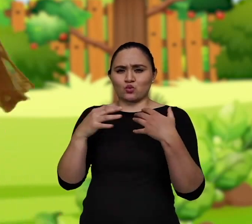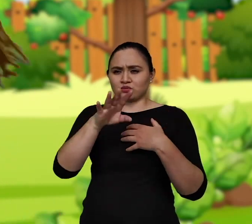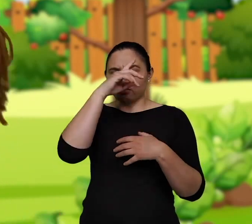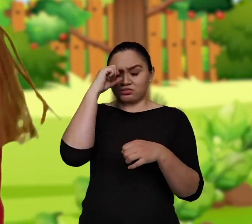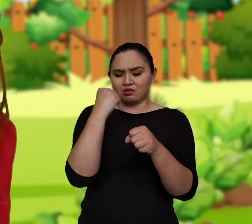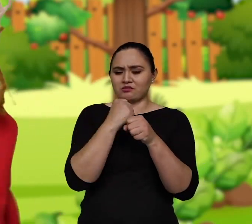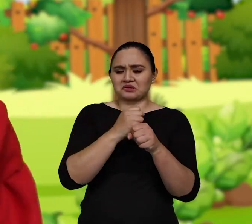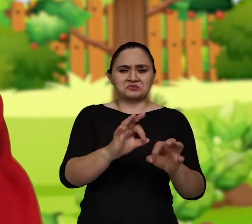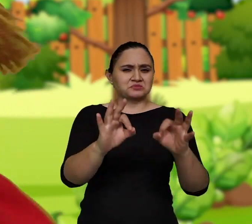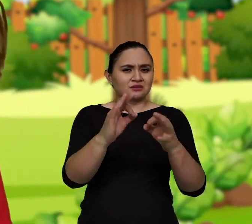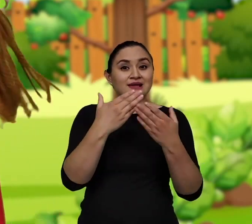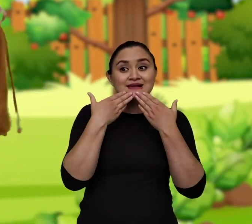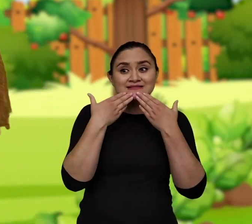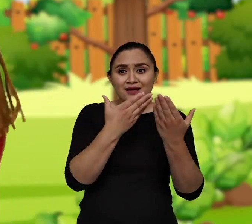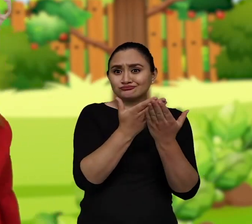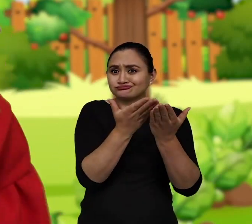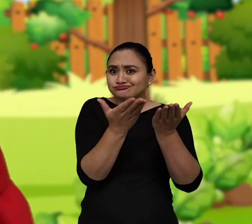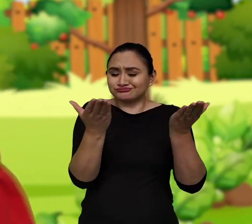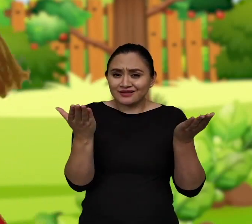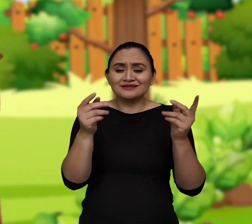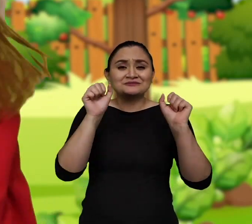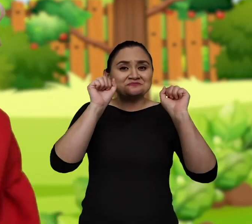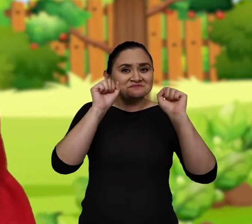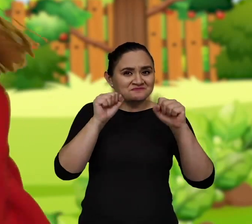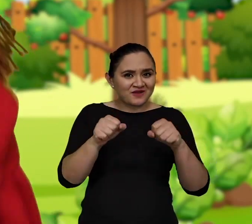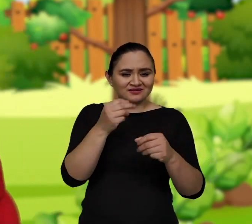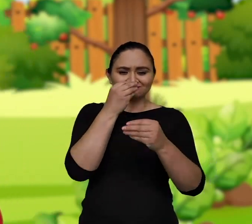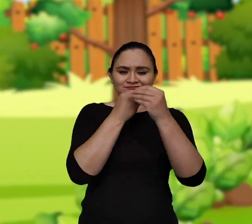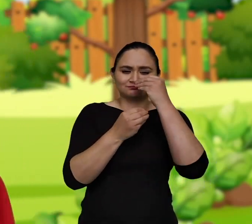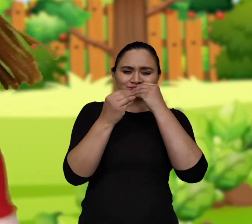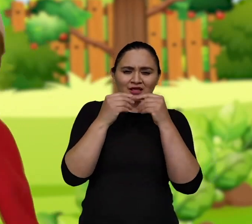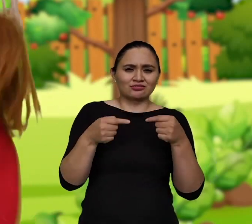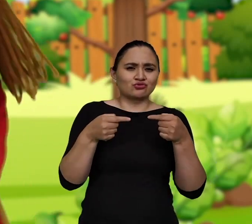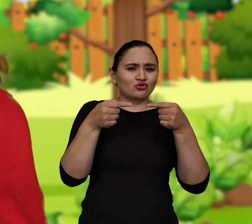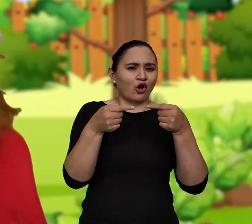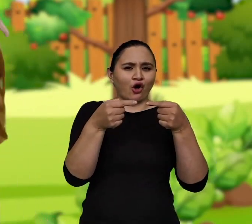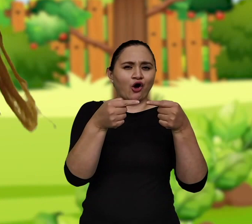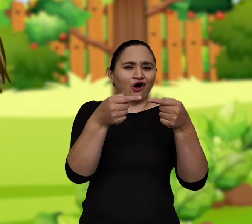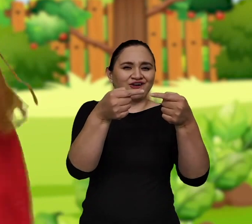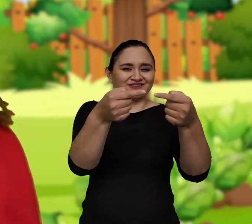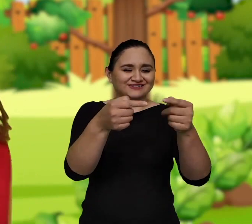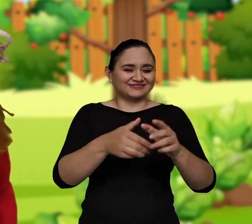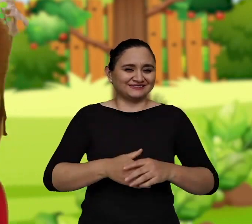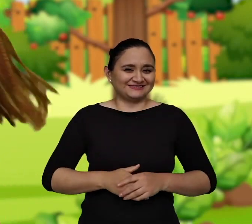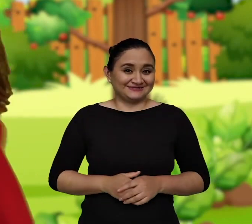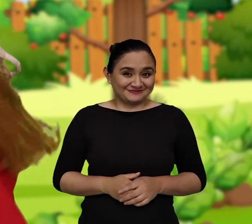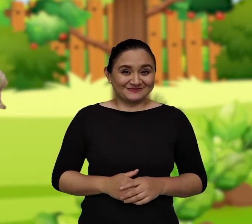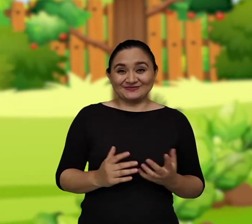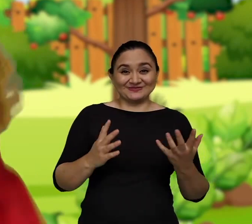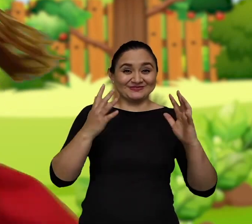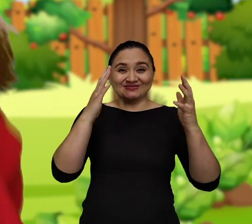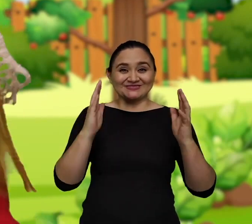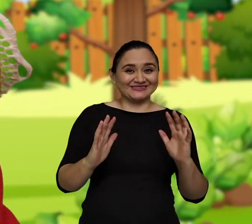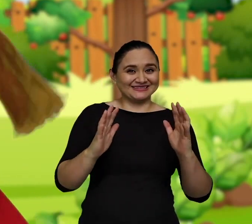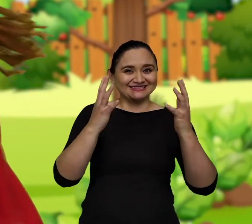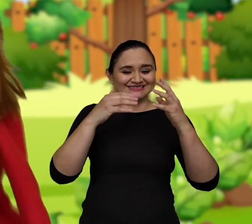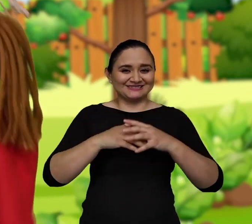de alimentos. Gracias a ellas, tenemos alimento diario en nuestras mesas.